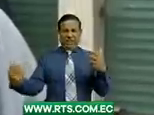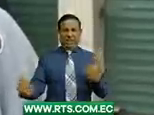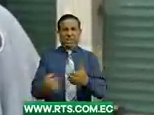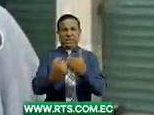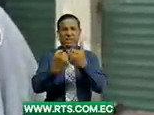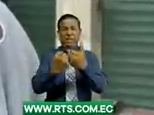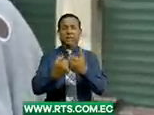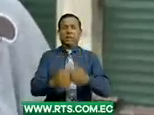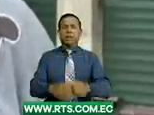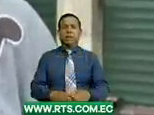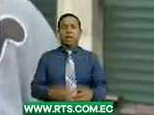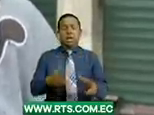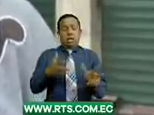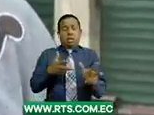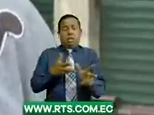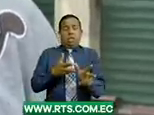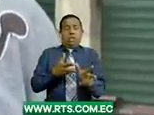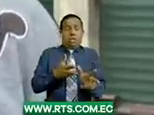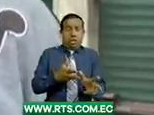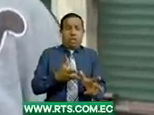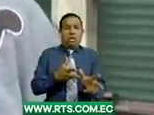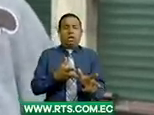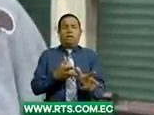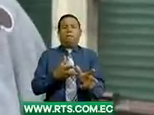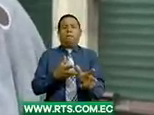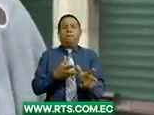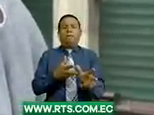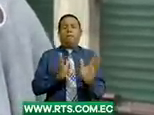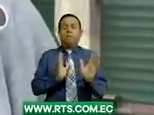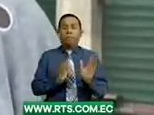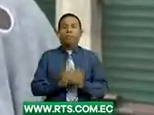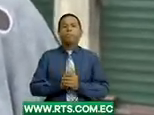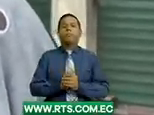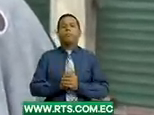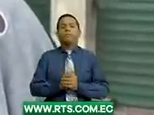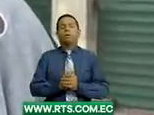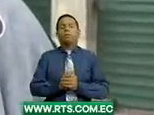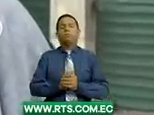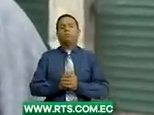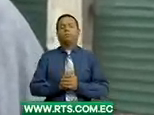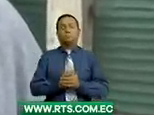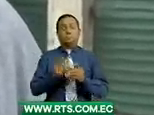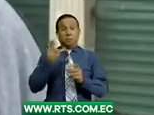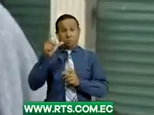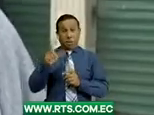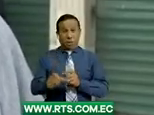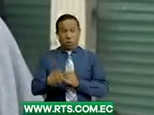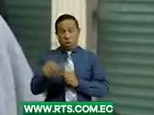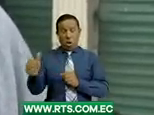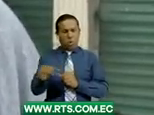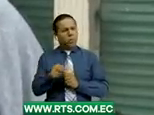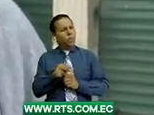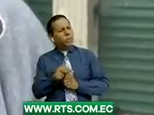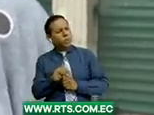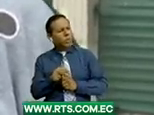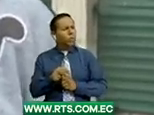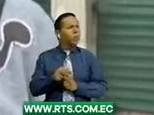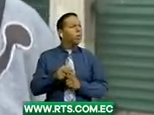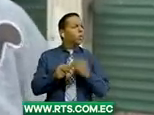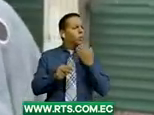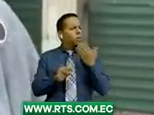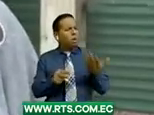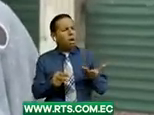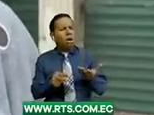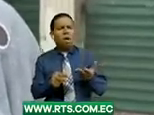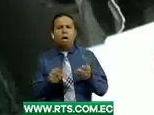que la mayoría venía de la mitad para adelante y atrás venía un socio que también es de la cooperativa. Él vio, cuando regresó a ver, él